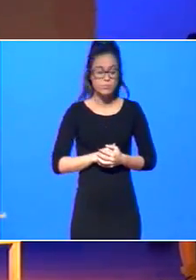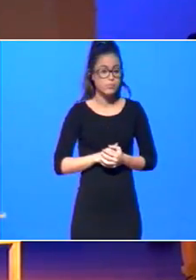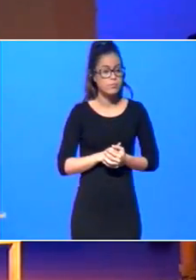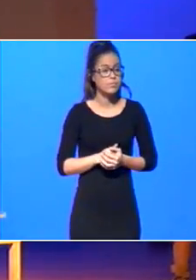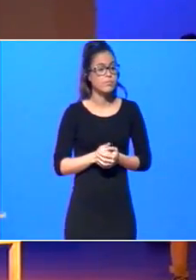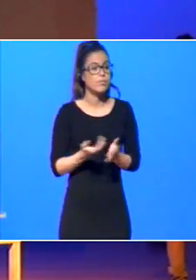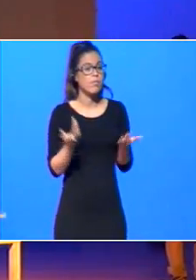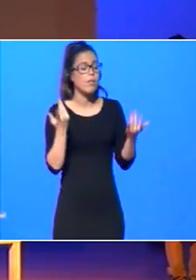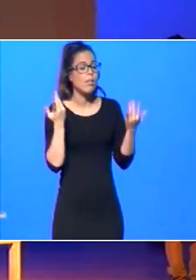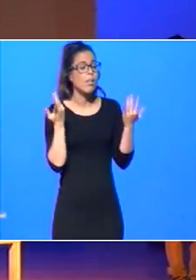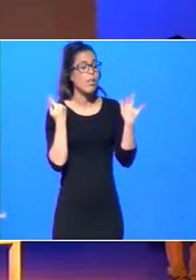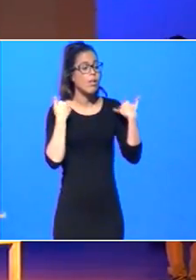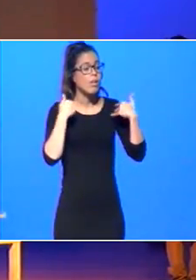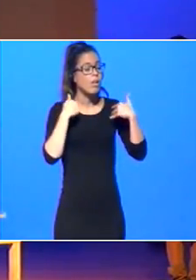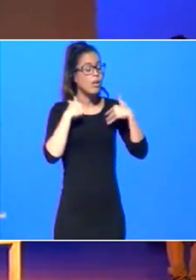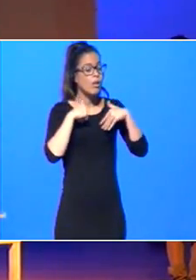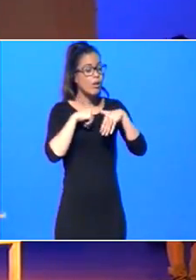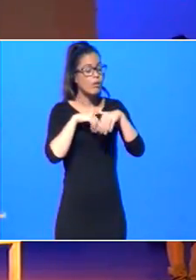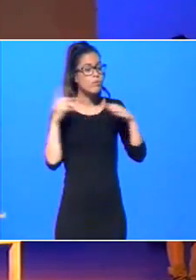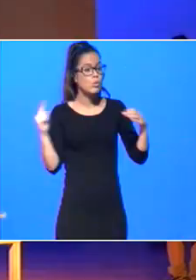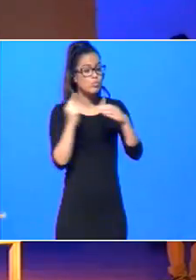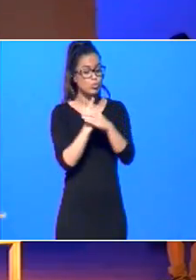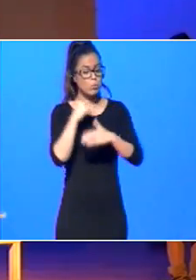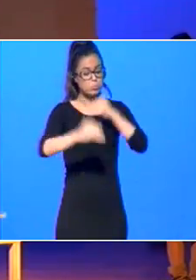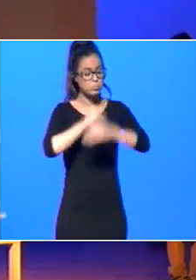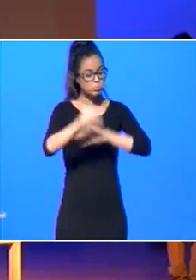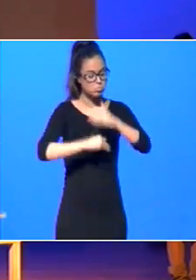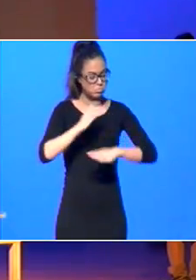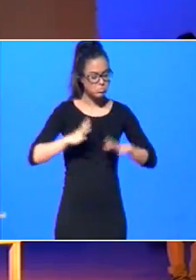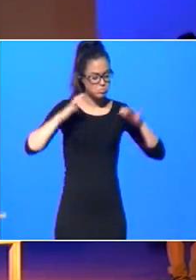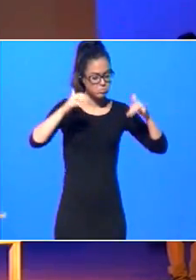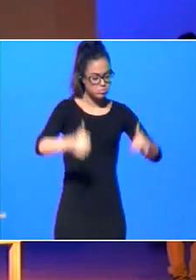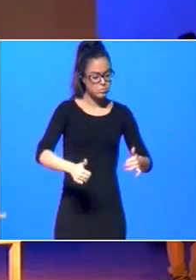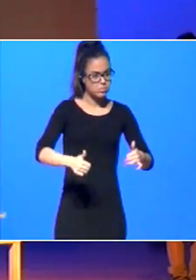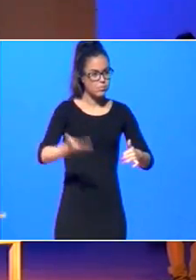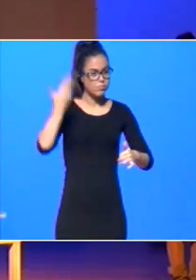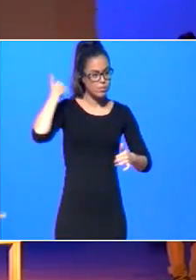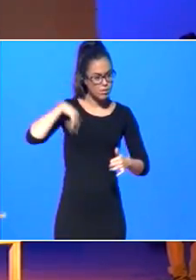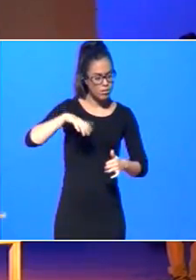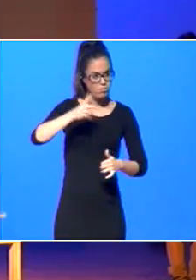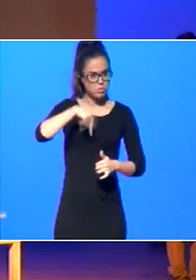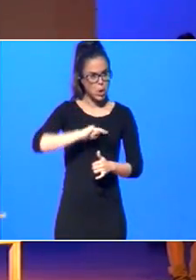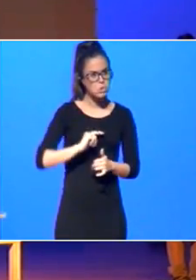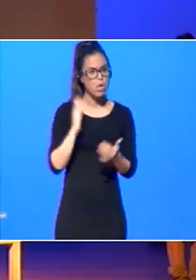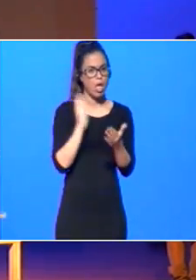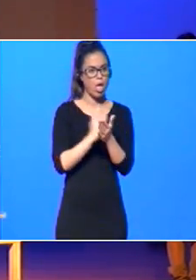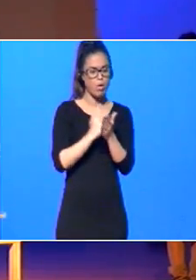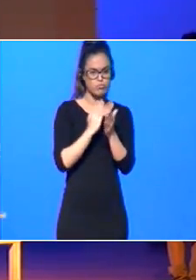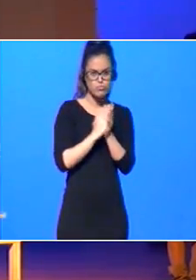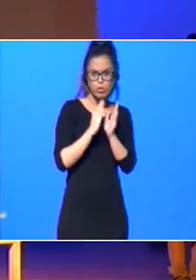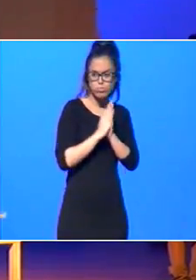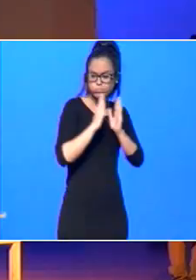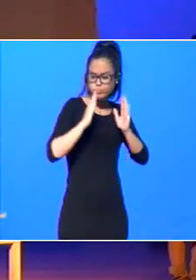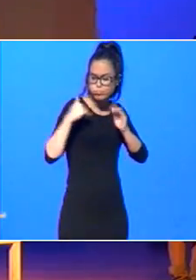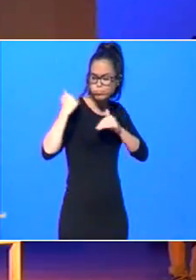Inklusio prozesua martxan dago, badara matxaguia ikasturte dezente ikuspuntu berri